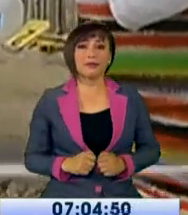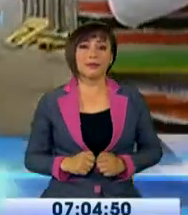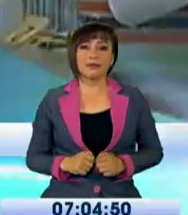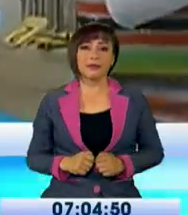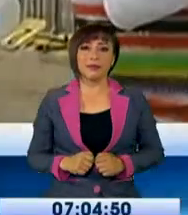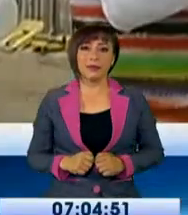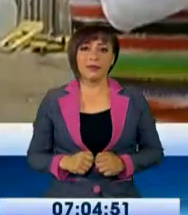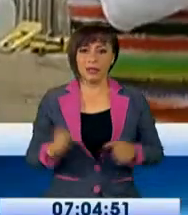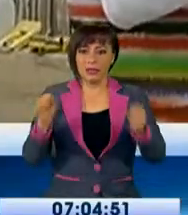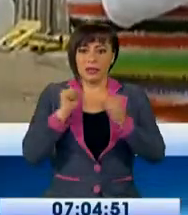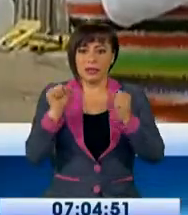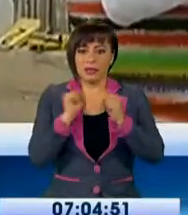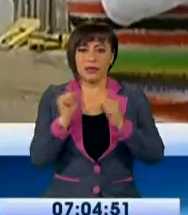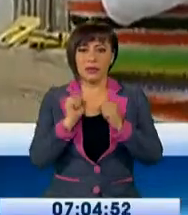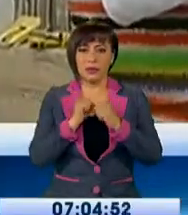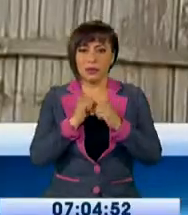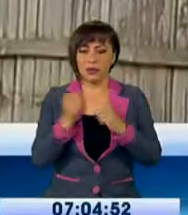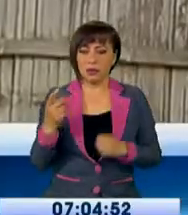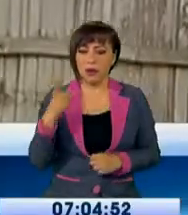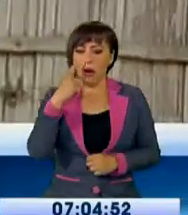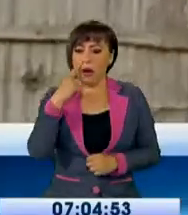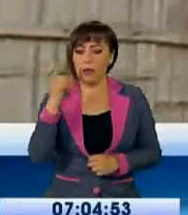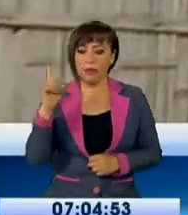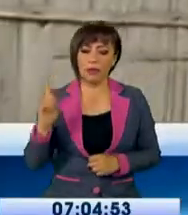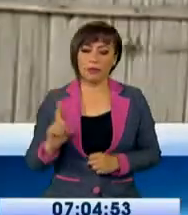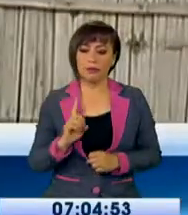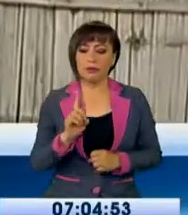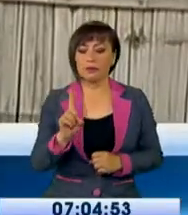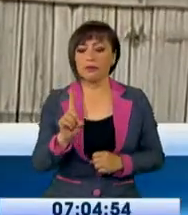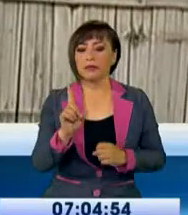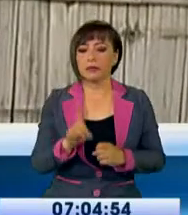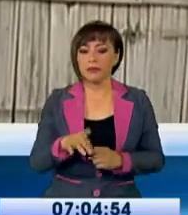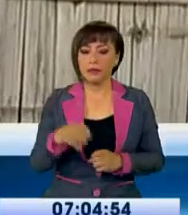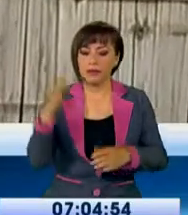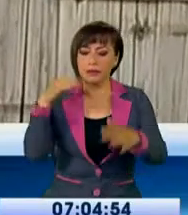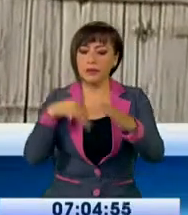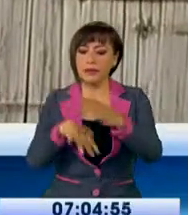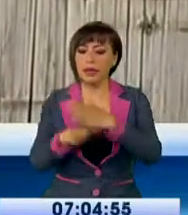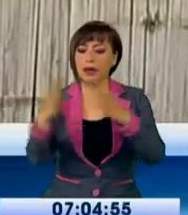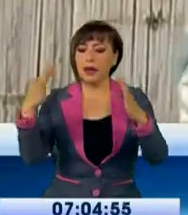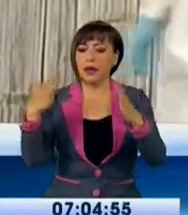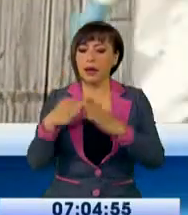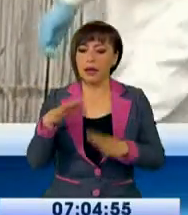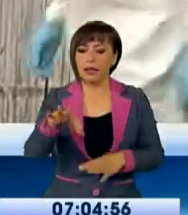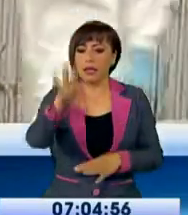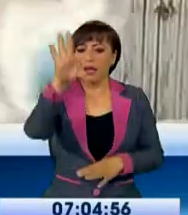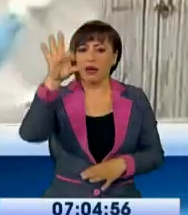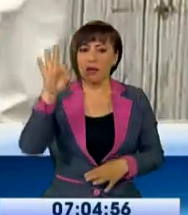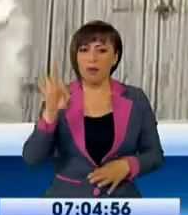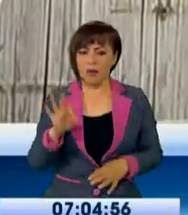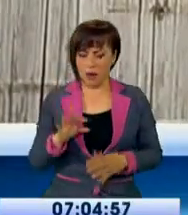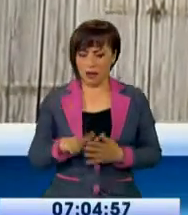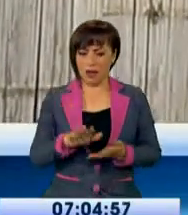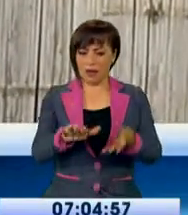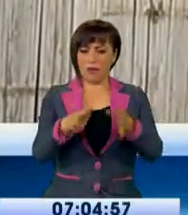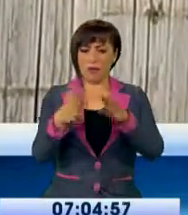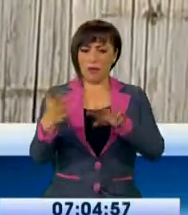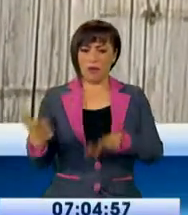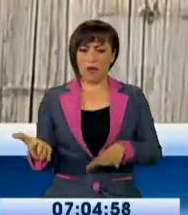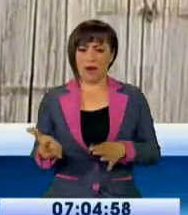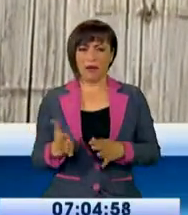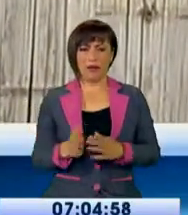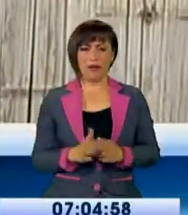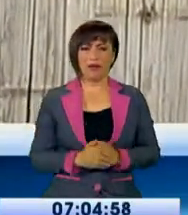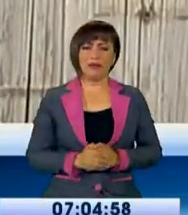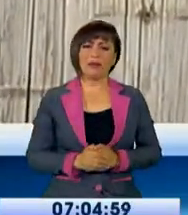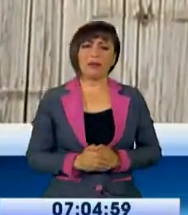El susto que se llevó don Antonio Reyes al encontrar el cadáver de su cuñado en medio de la casa de su hija no tiene comparación, según lo dicho